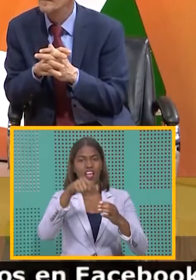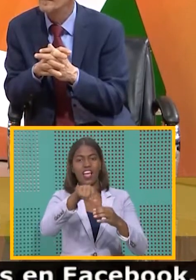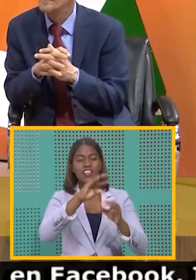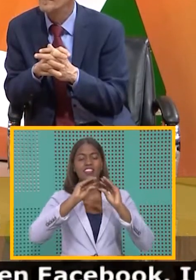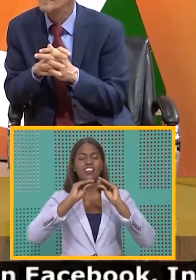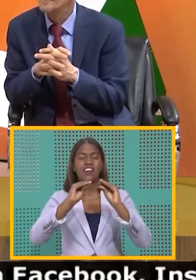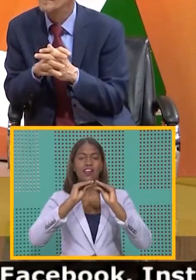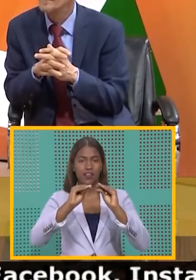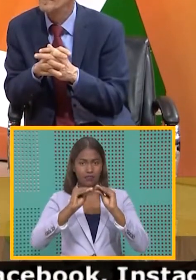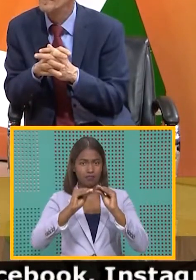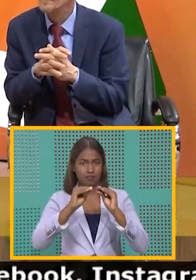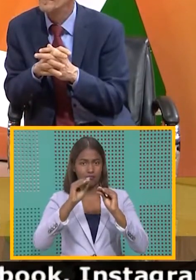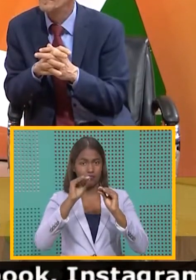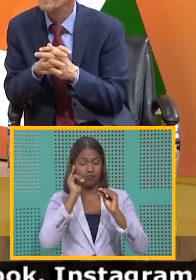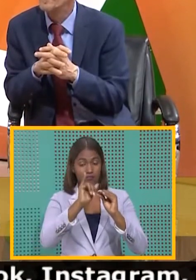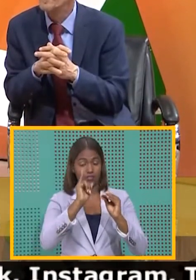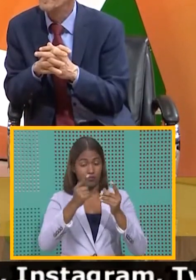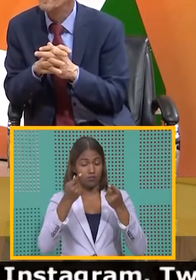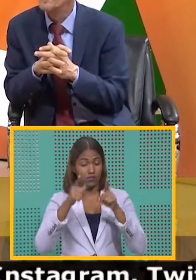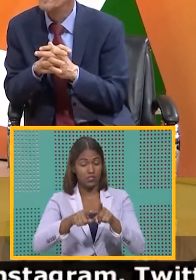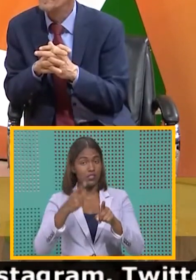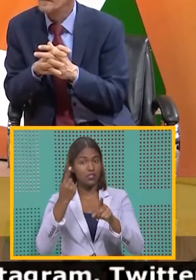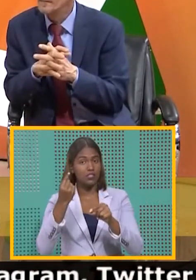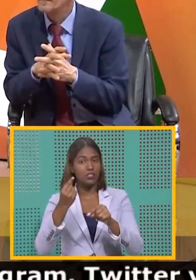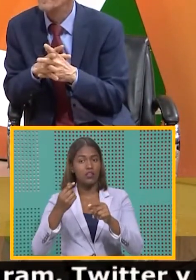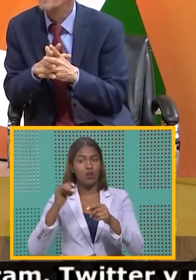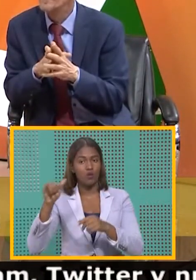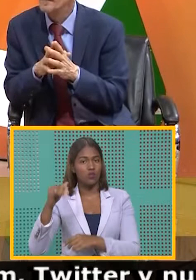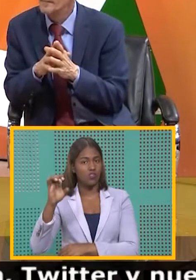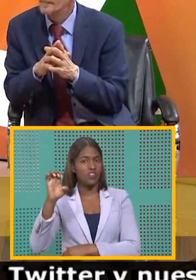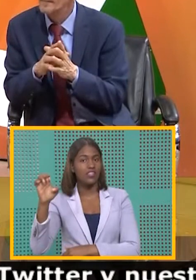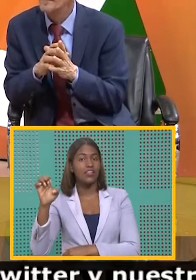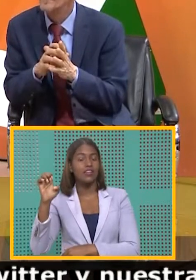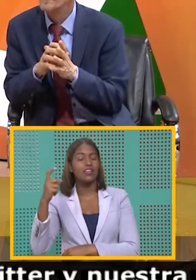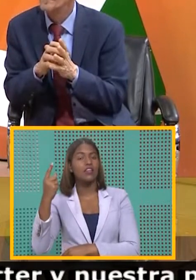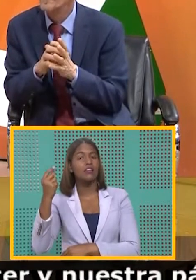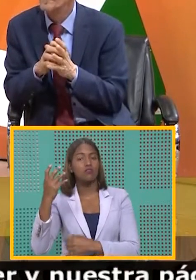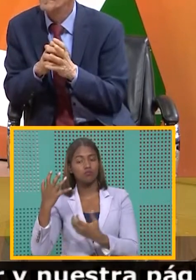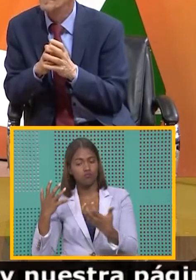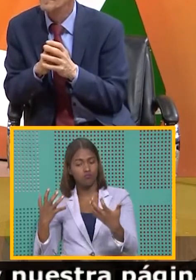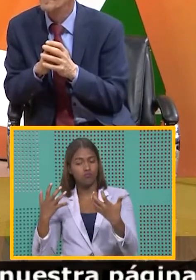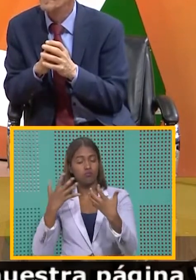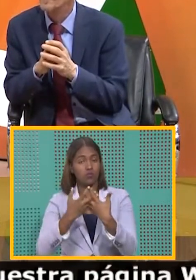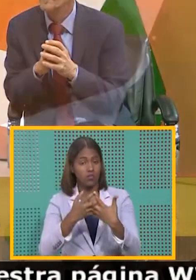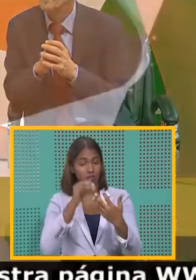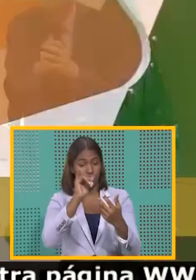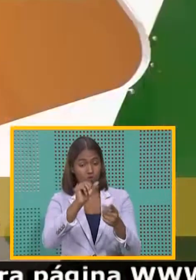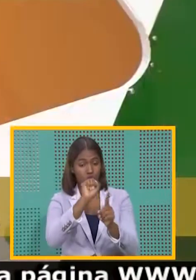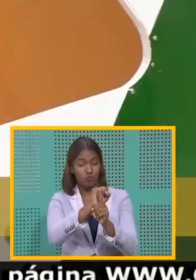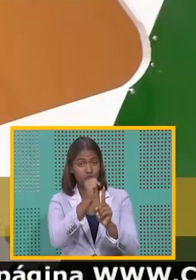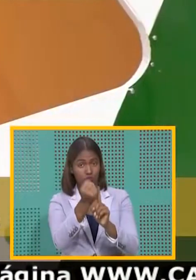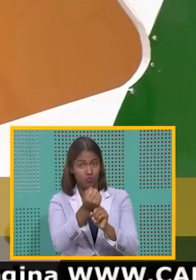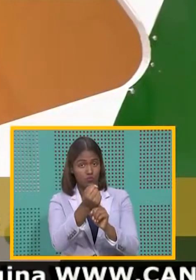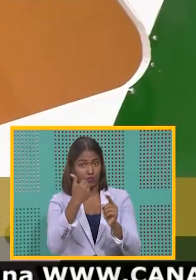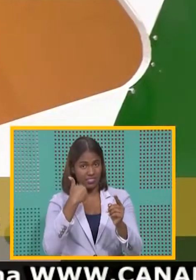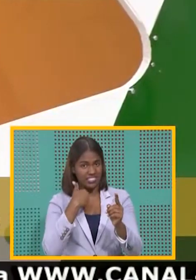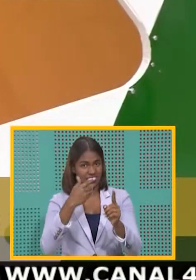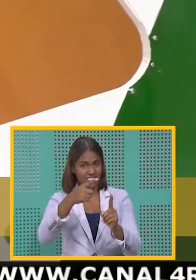docencia. En ese sentido, entonces, la Junta Central adaptó esa condición,